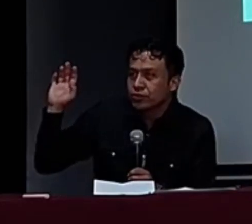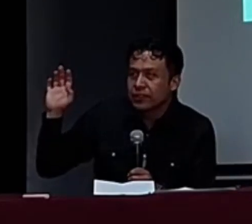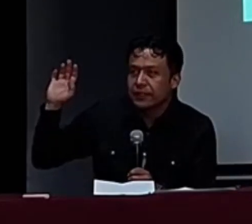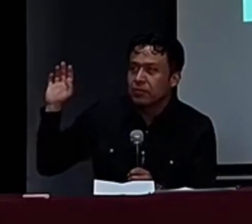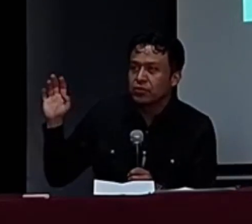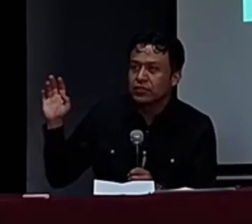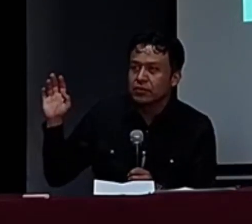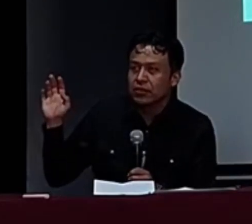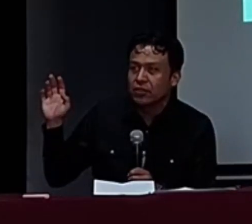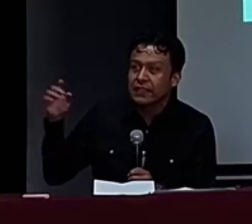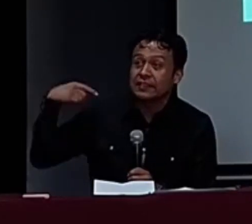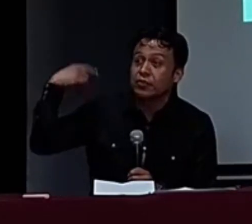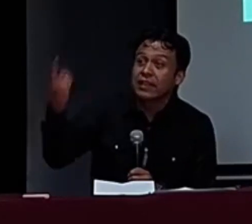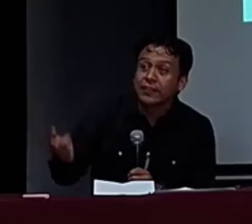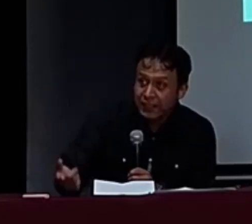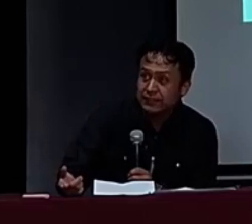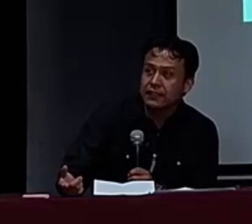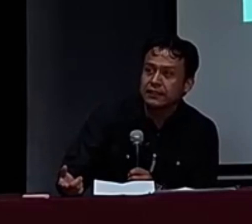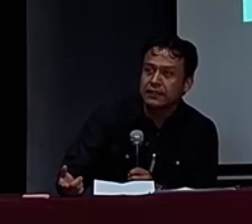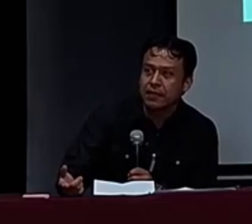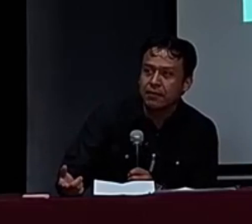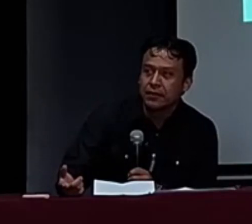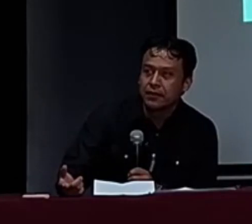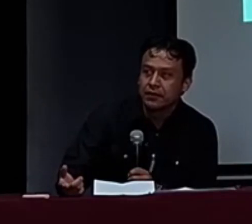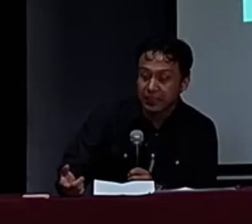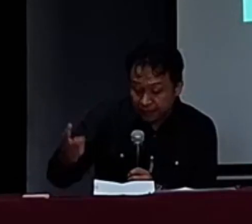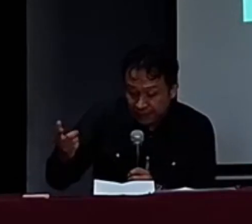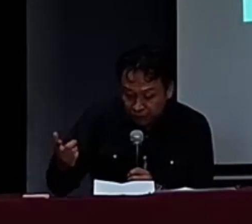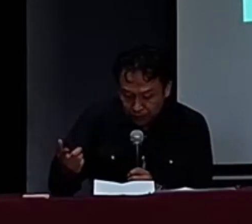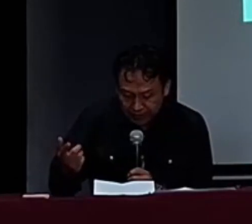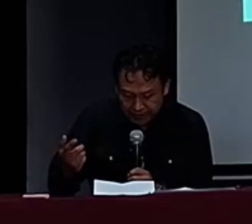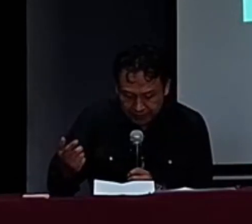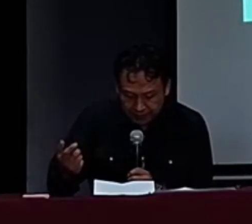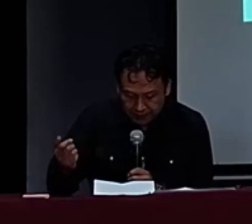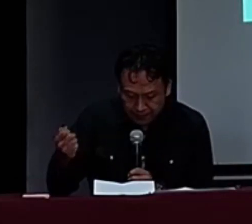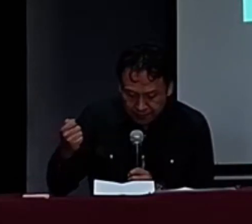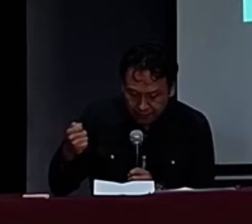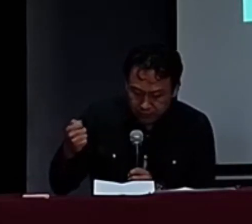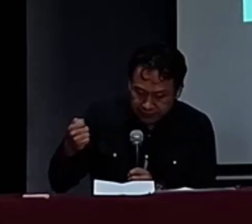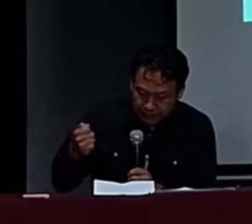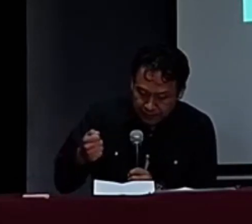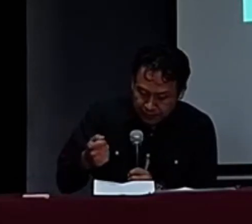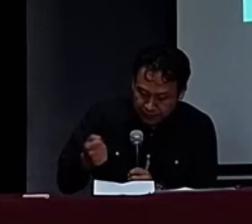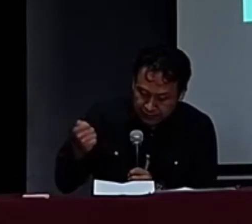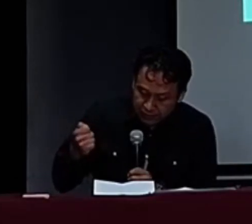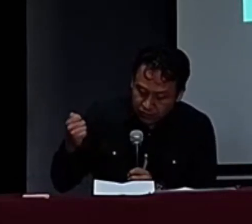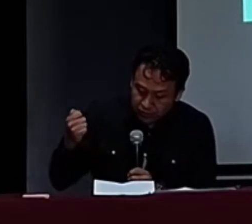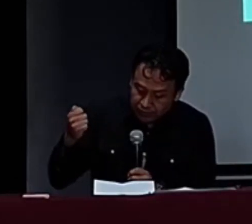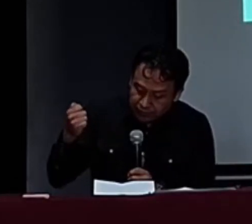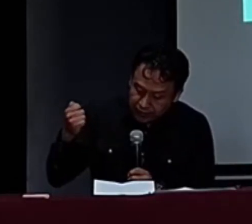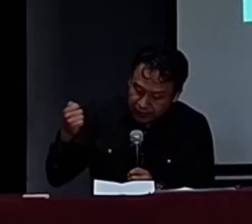es justo y deberíamos continuar con él, y hace una defensa del CICAM. Es sorprendente. Entonces,